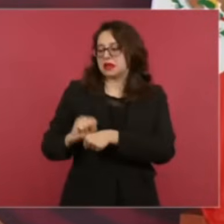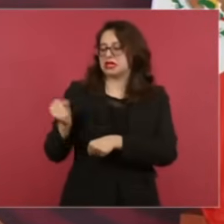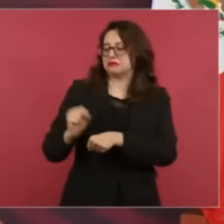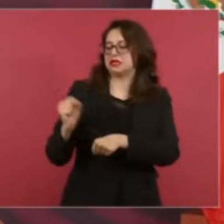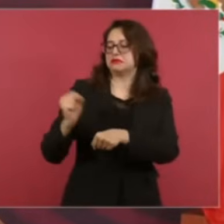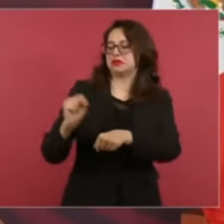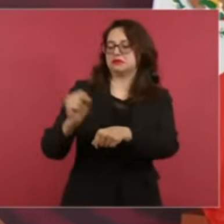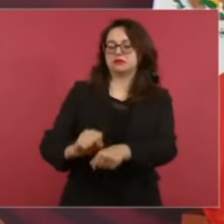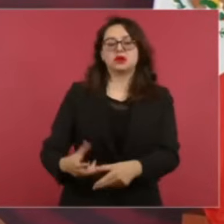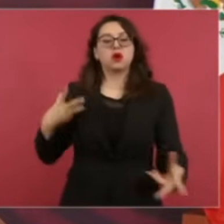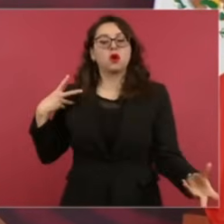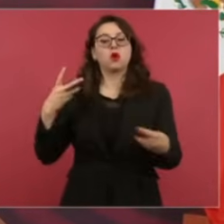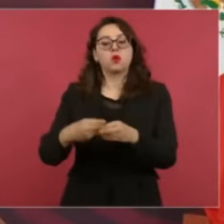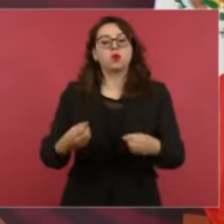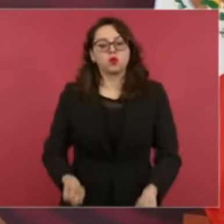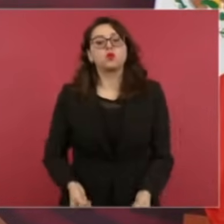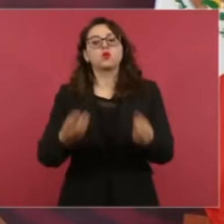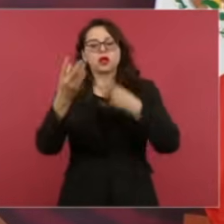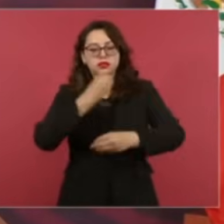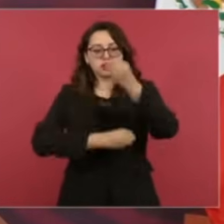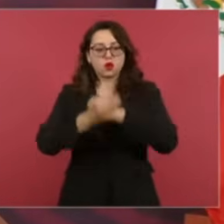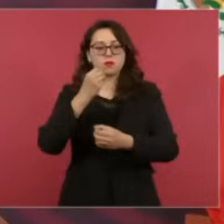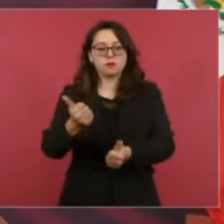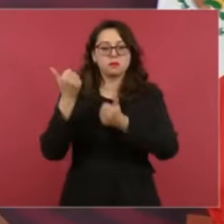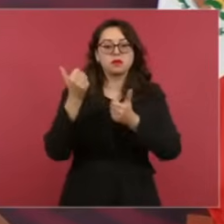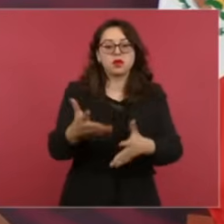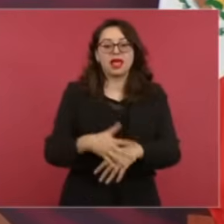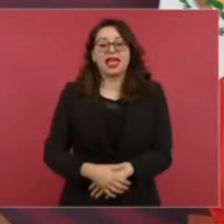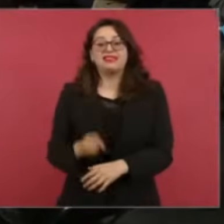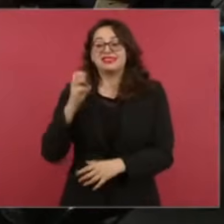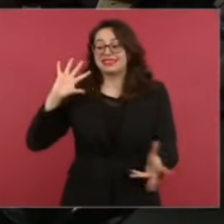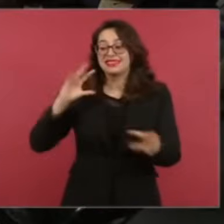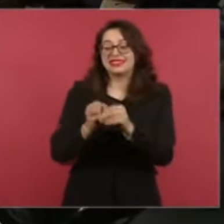Hagan la cuenta y son 3 millones